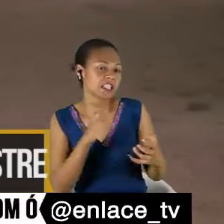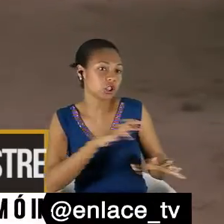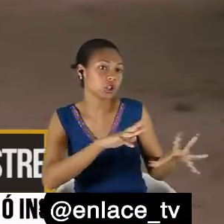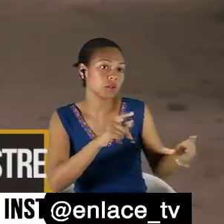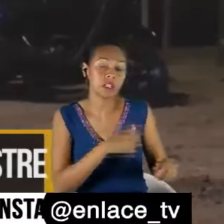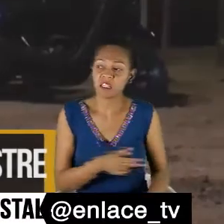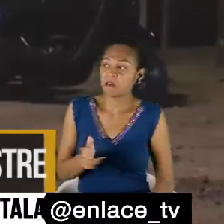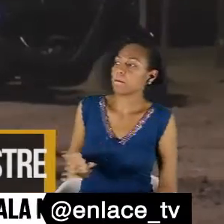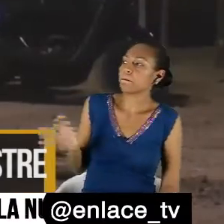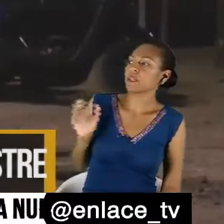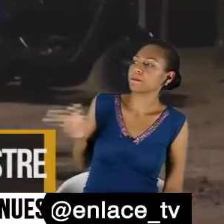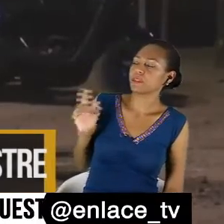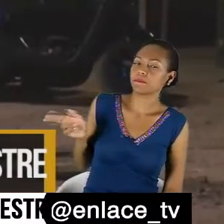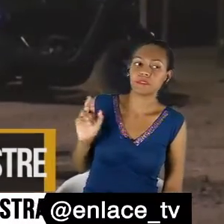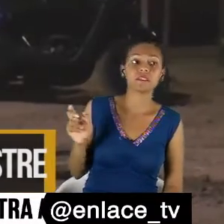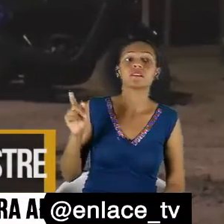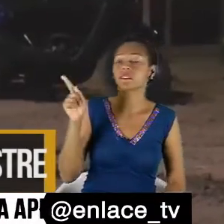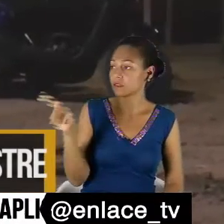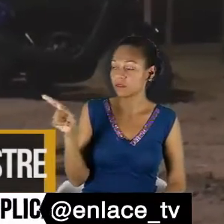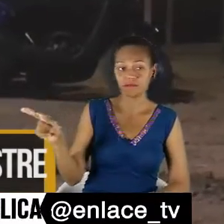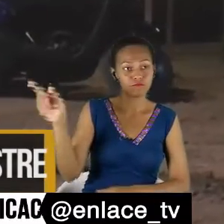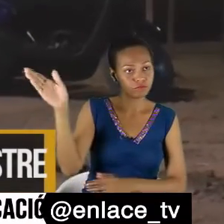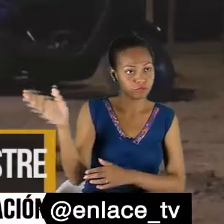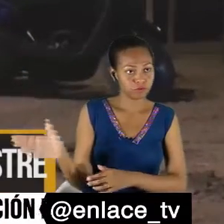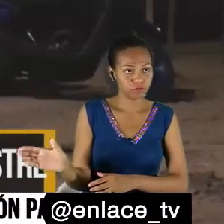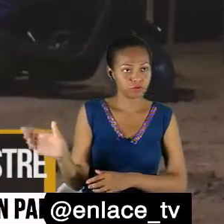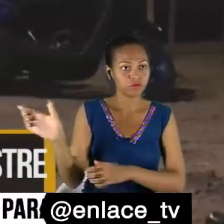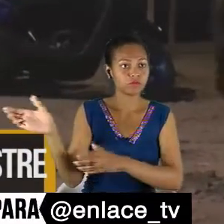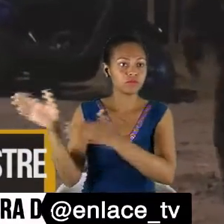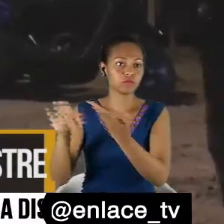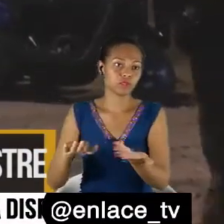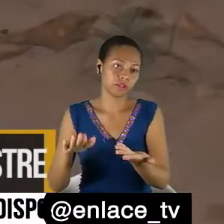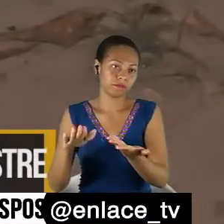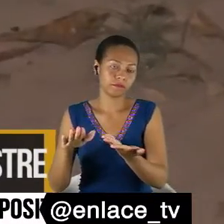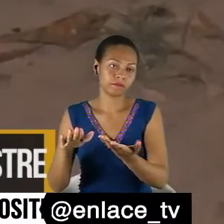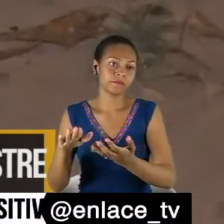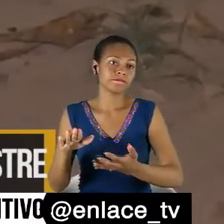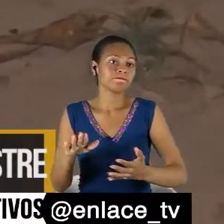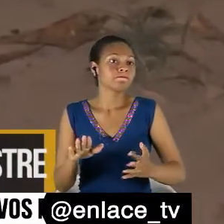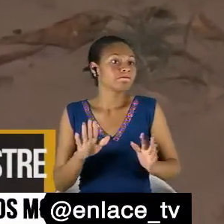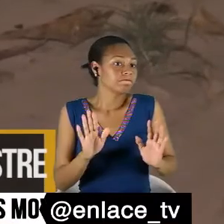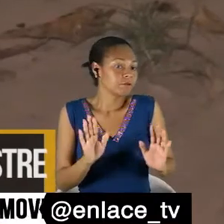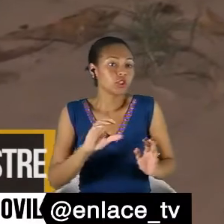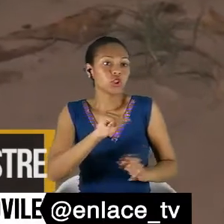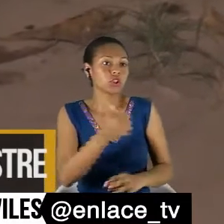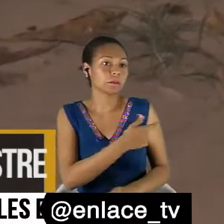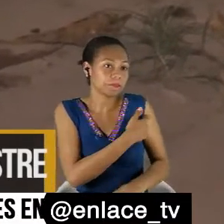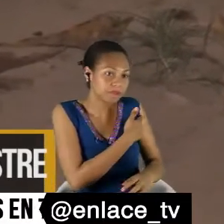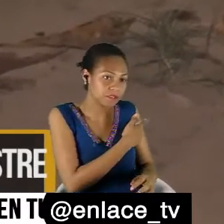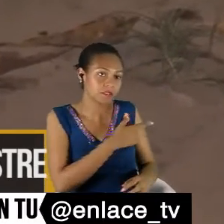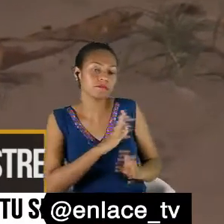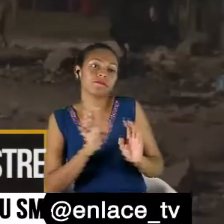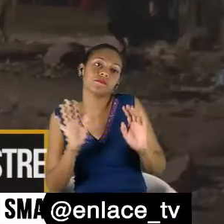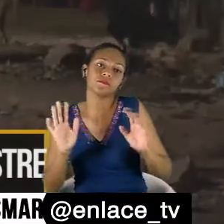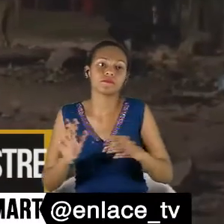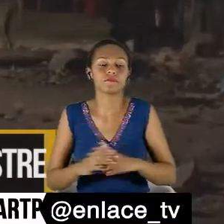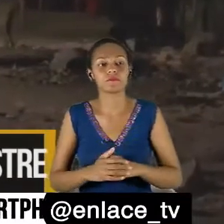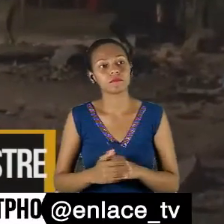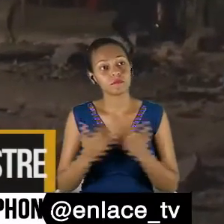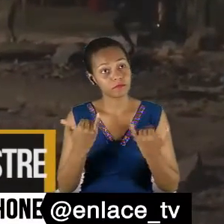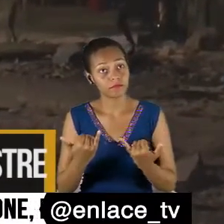la muerte a uno de ellos, al de 28 años, y al otro pues hiriéndolo. En el momento pues los hechos son materia de investigación, estamos